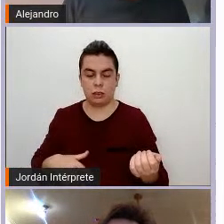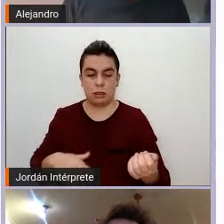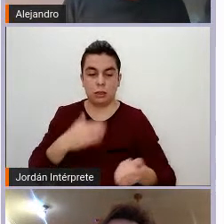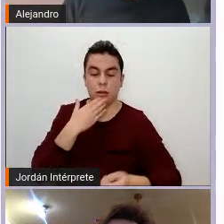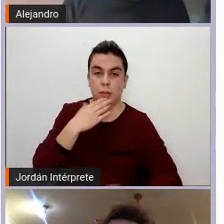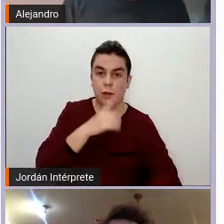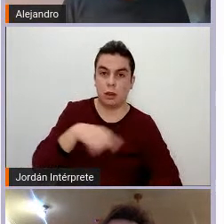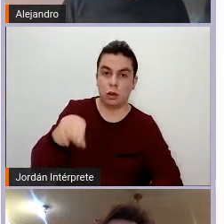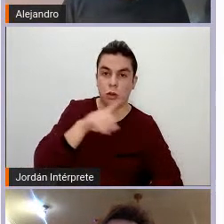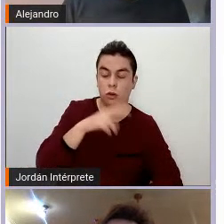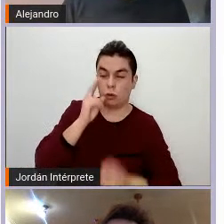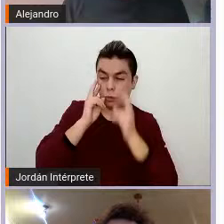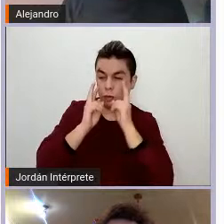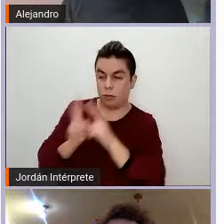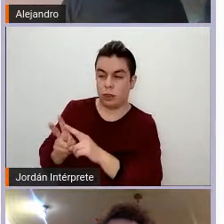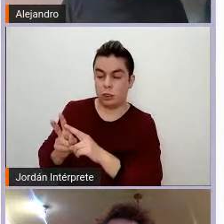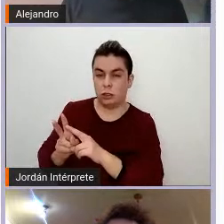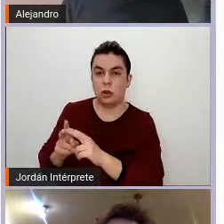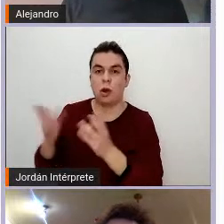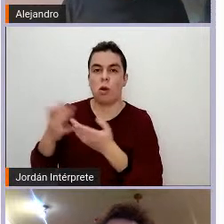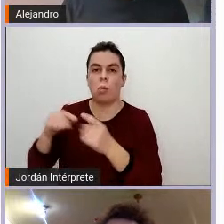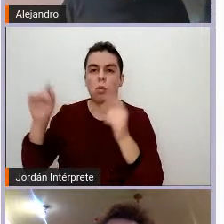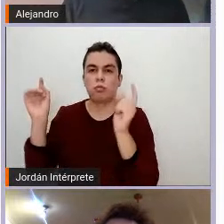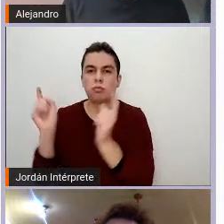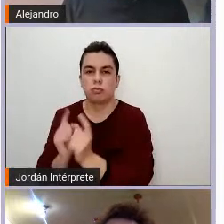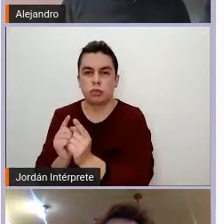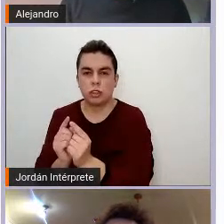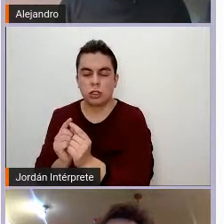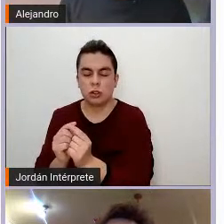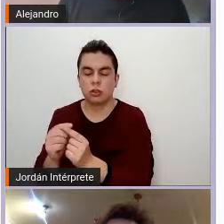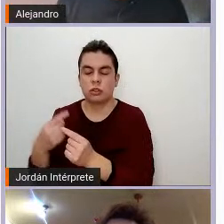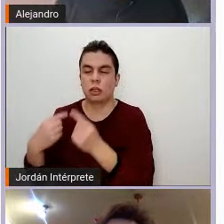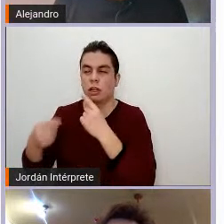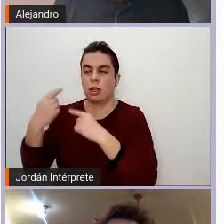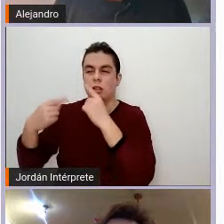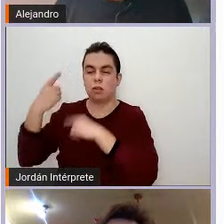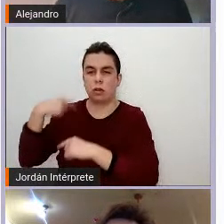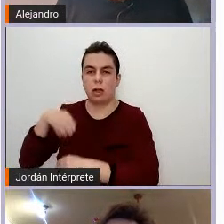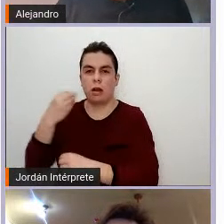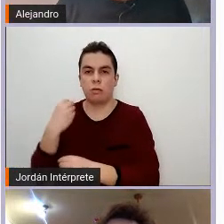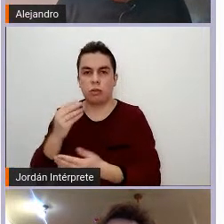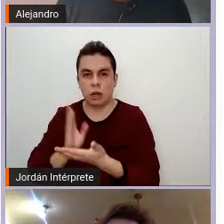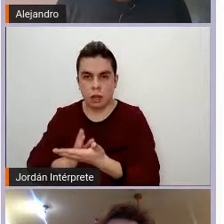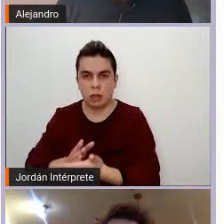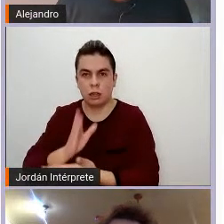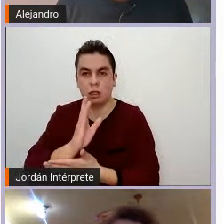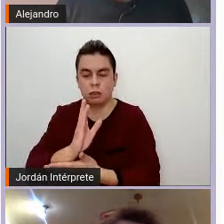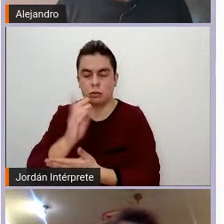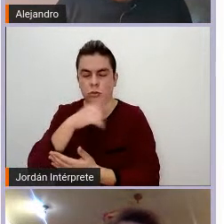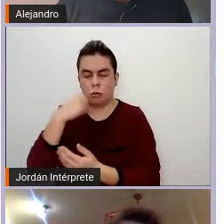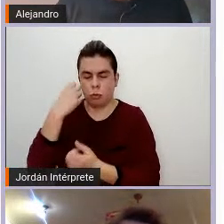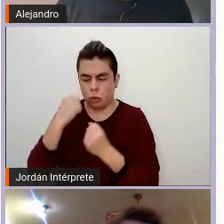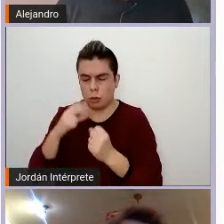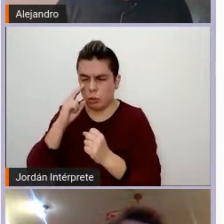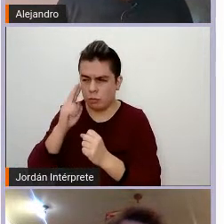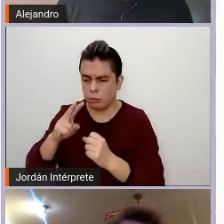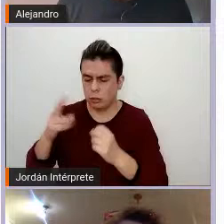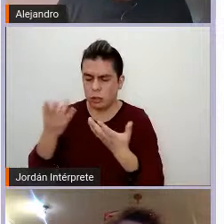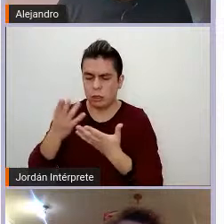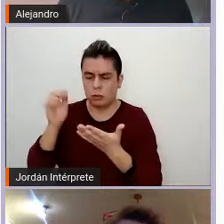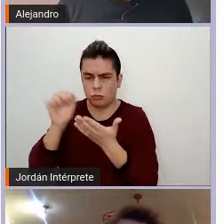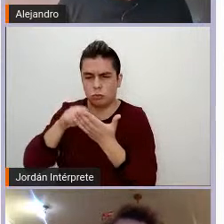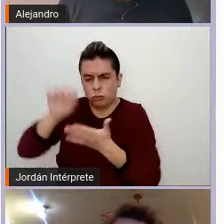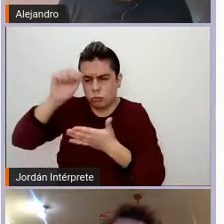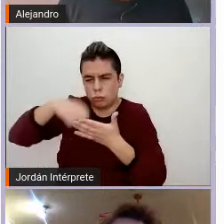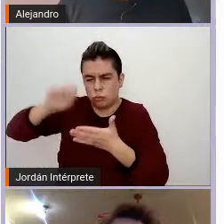breve síntesis histórica proporciona una buena introducción para evaluar la obra interdisciplinaria de Parra, específicamente a través